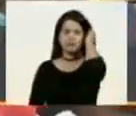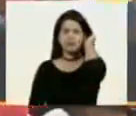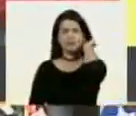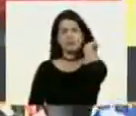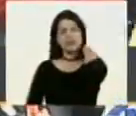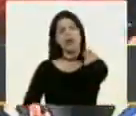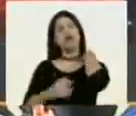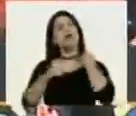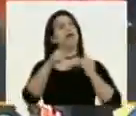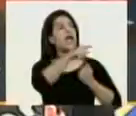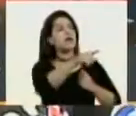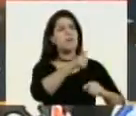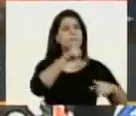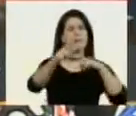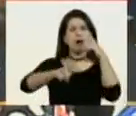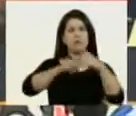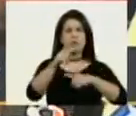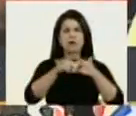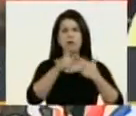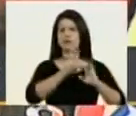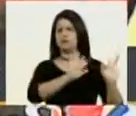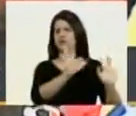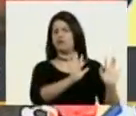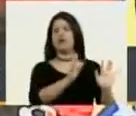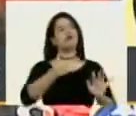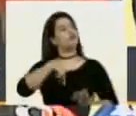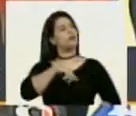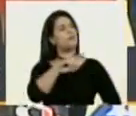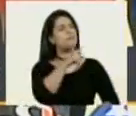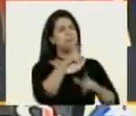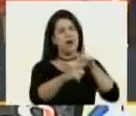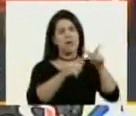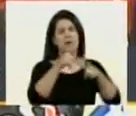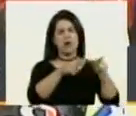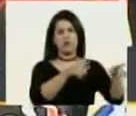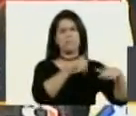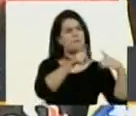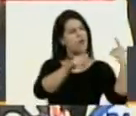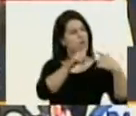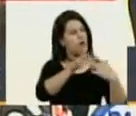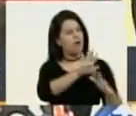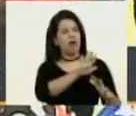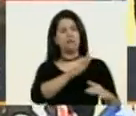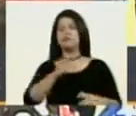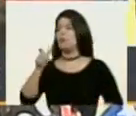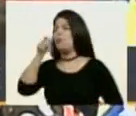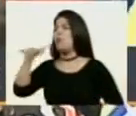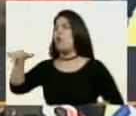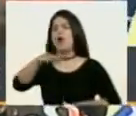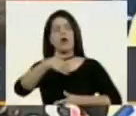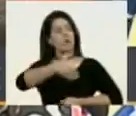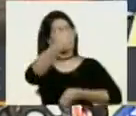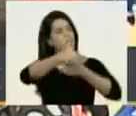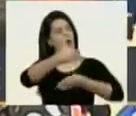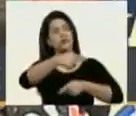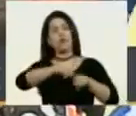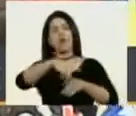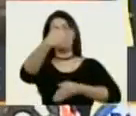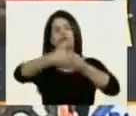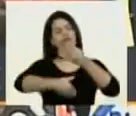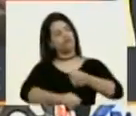Esa maldad tiene que estrellarse contra la moral de un pueblo, contra la dignidad de un pueblo. Esa